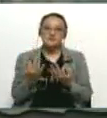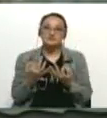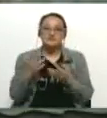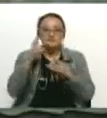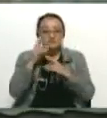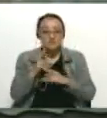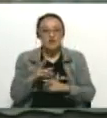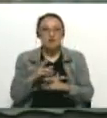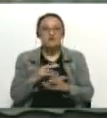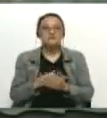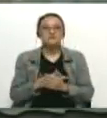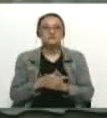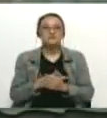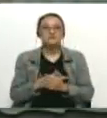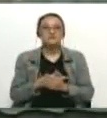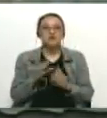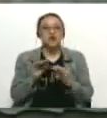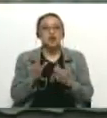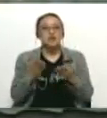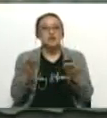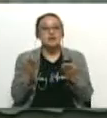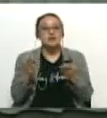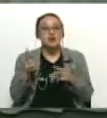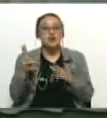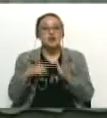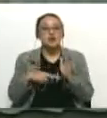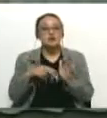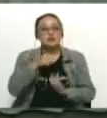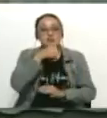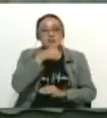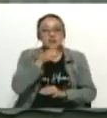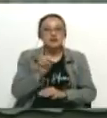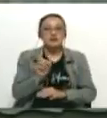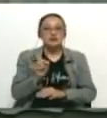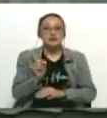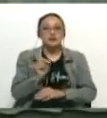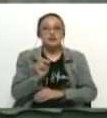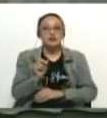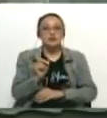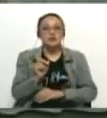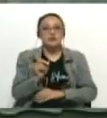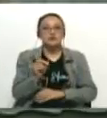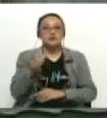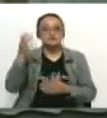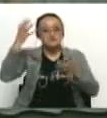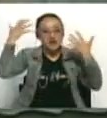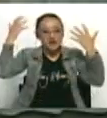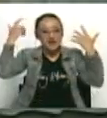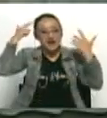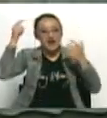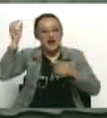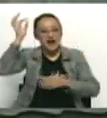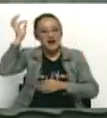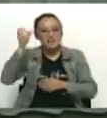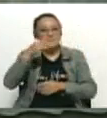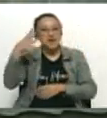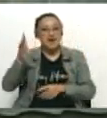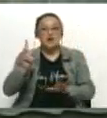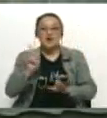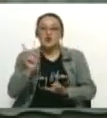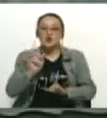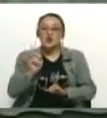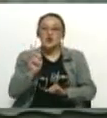en particular: no son los libros una cosa para señores encanecidos, así como estas canas denatan la edad, sino